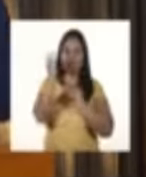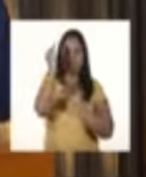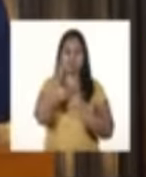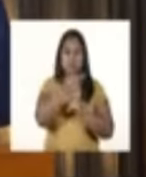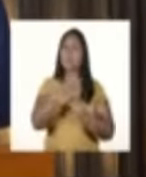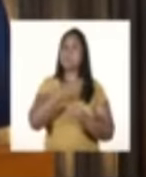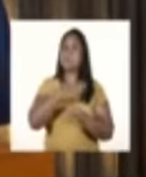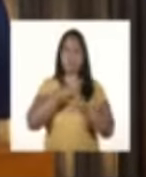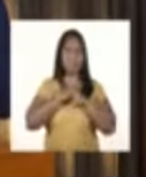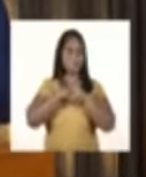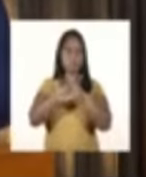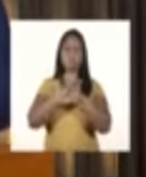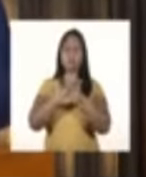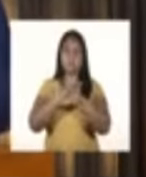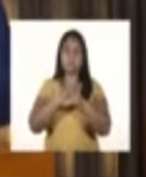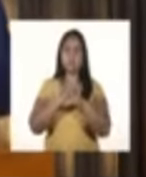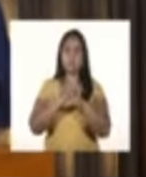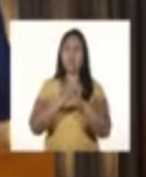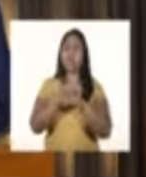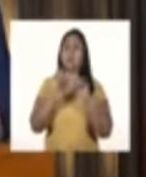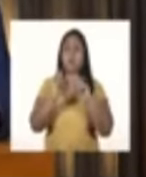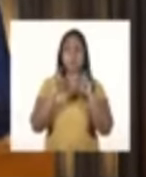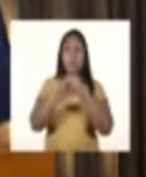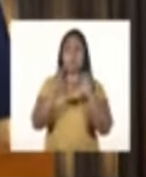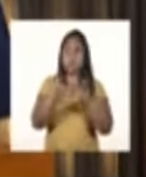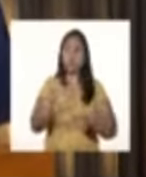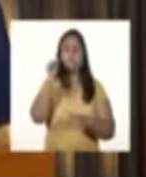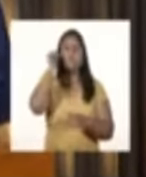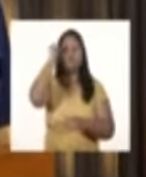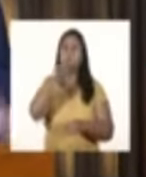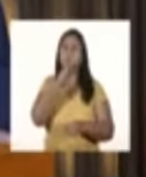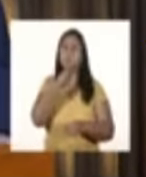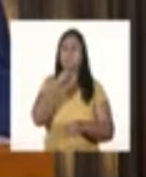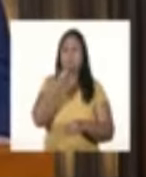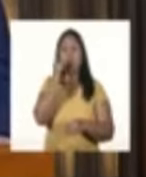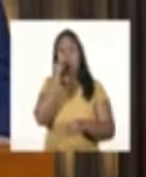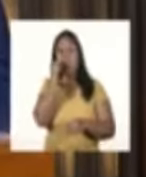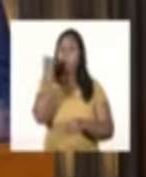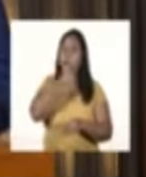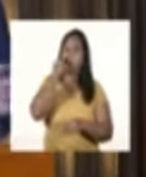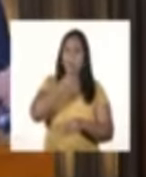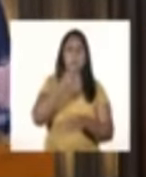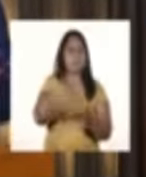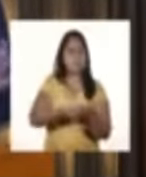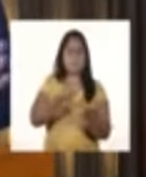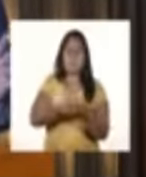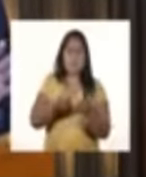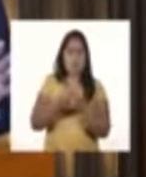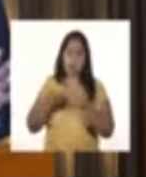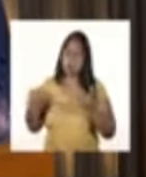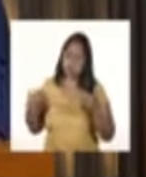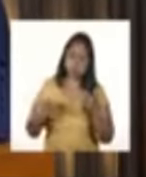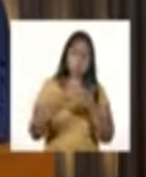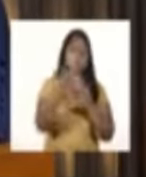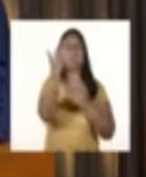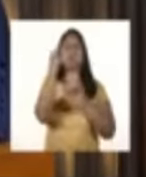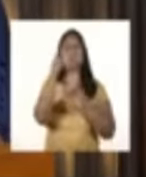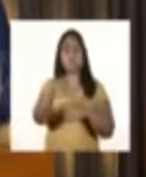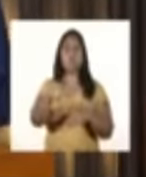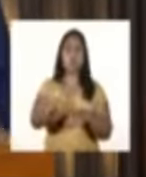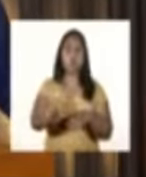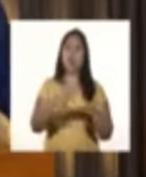Tenemos que proteger a nuestra gente mayor de edad. A los hombres y mujeres de la tercera edad que han luchado toda su vida por sacar adelante